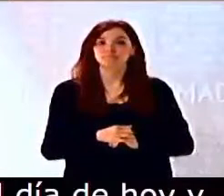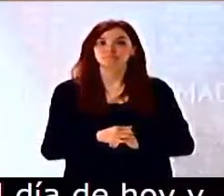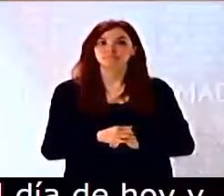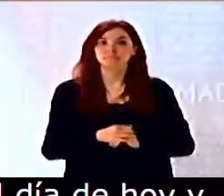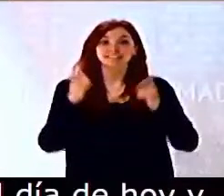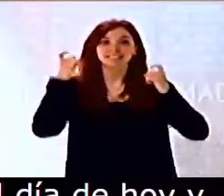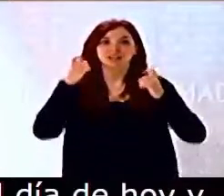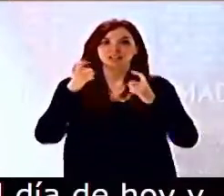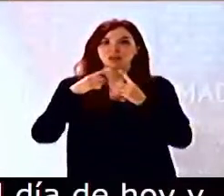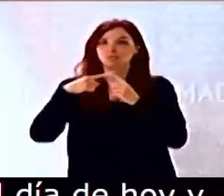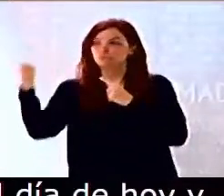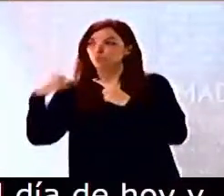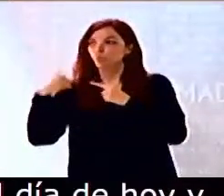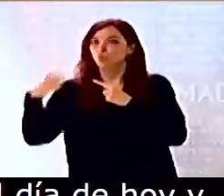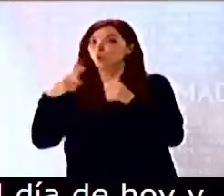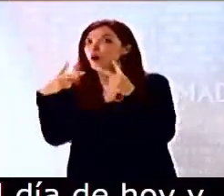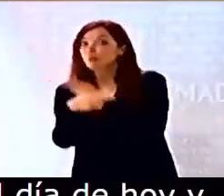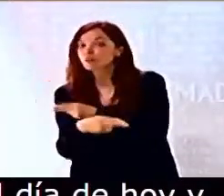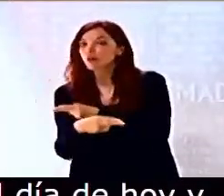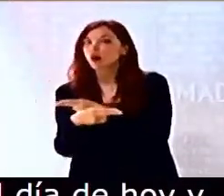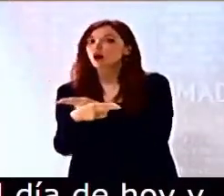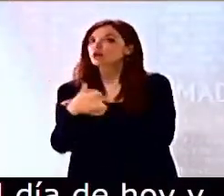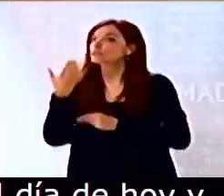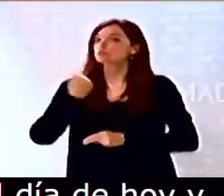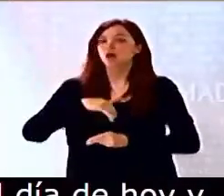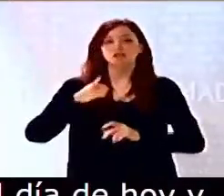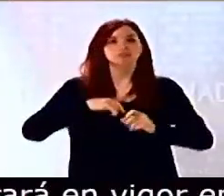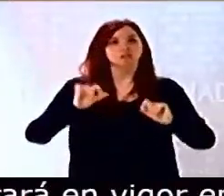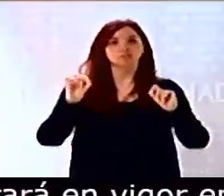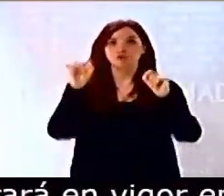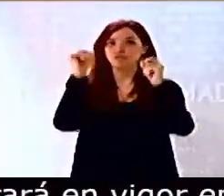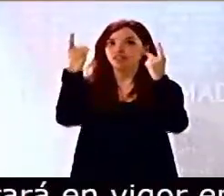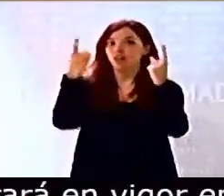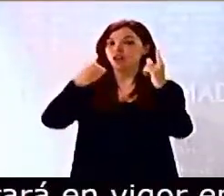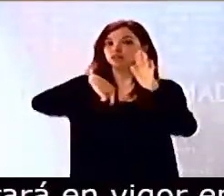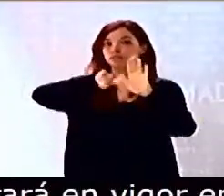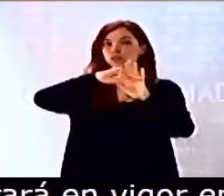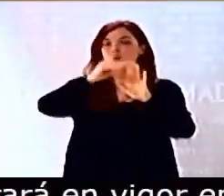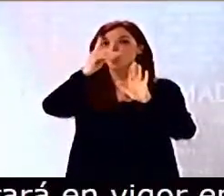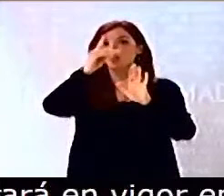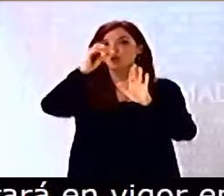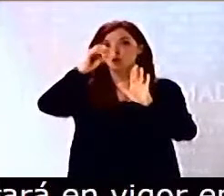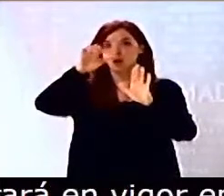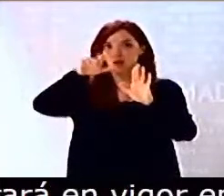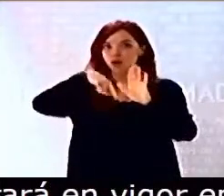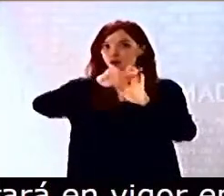entrará en vigor en el mismo momento de la publicación en el Diario Oficial de Extremadura.